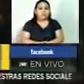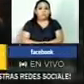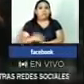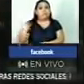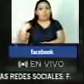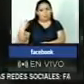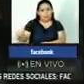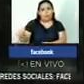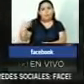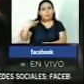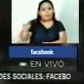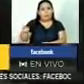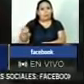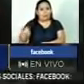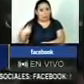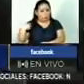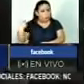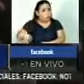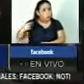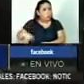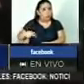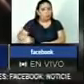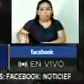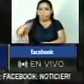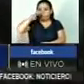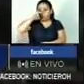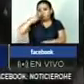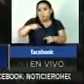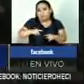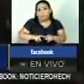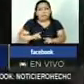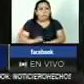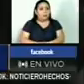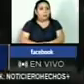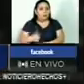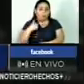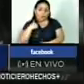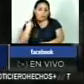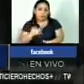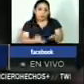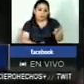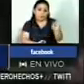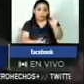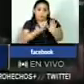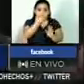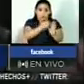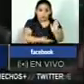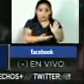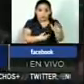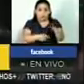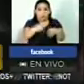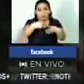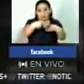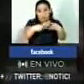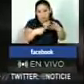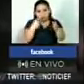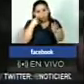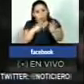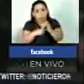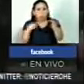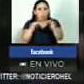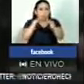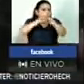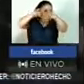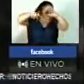amenazado fuertemente pero les he mostrado el decreto del presidente y ando un videíto donde